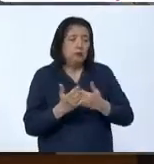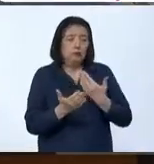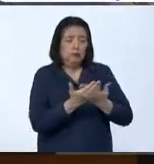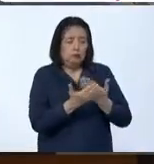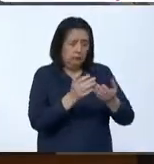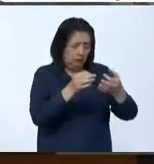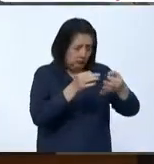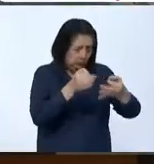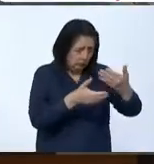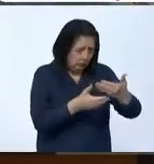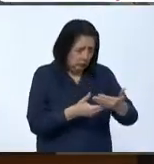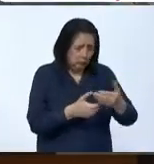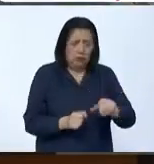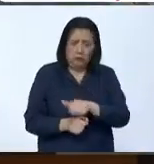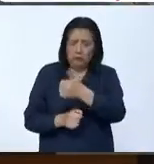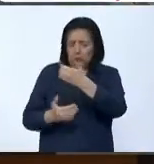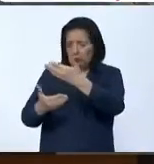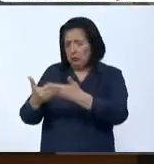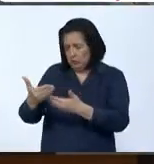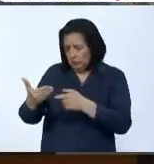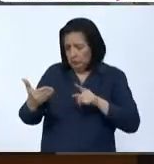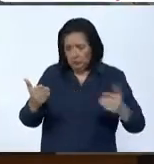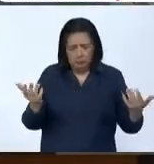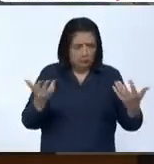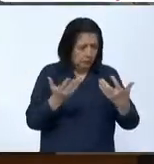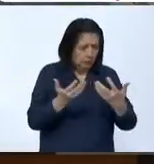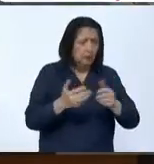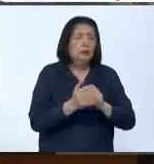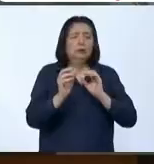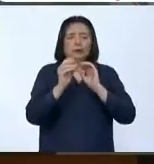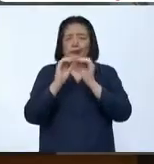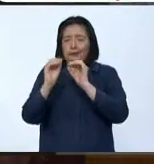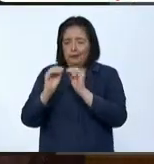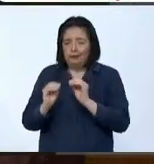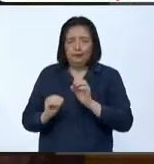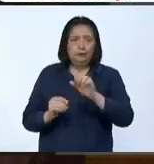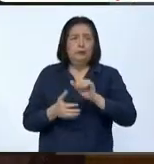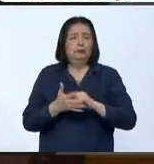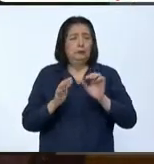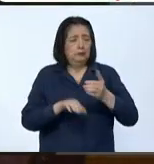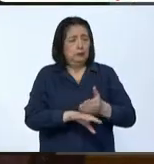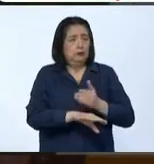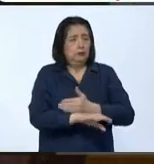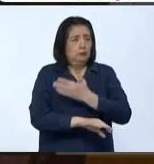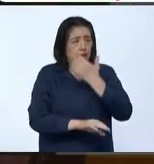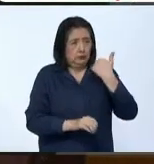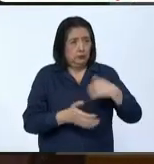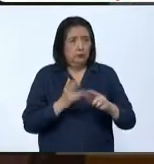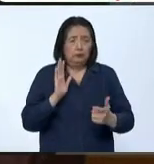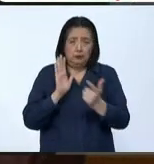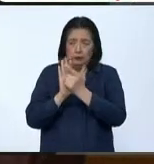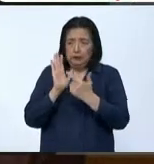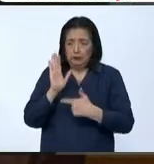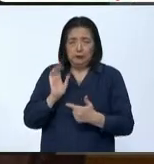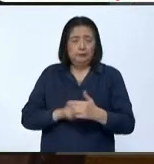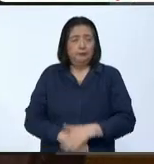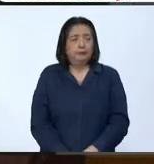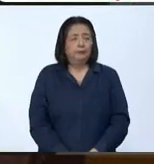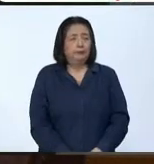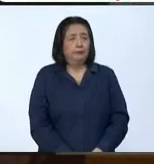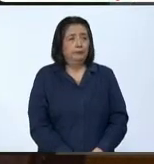los de otros sectores y realice las correcciones adecuadas para mejorar el dispositivo legal